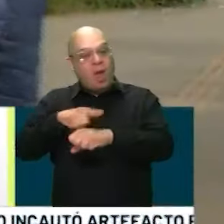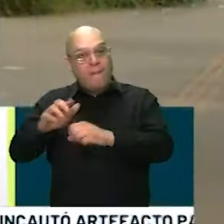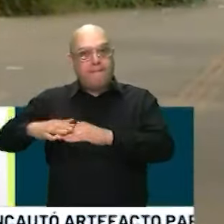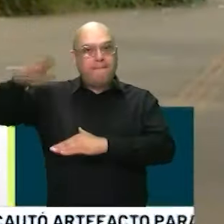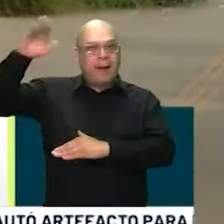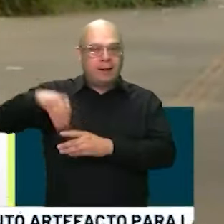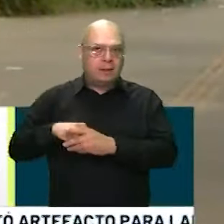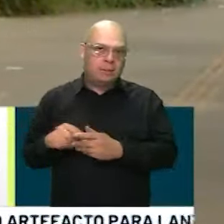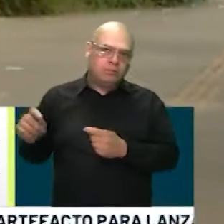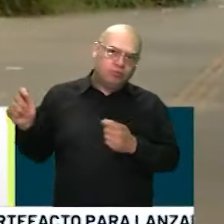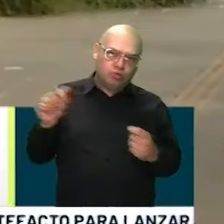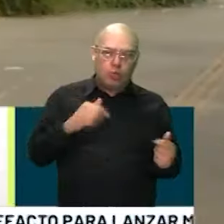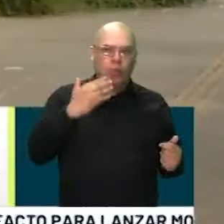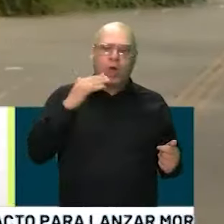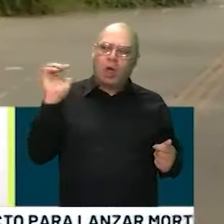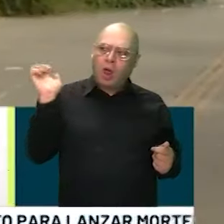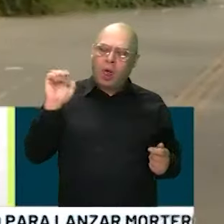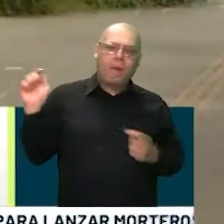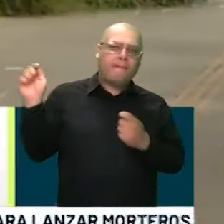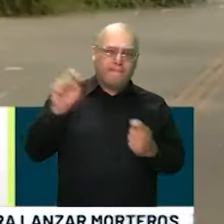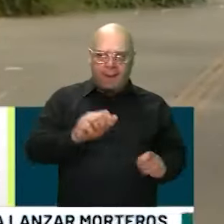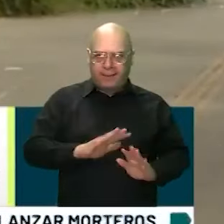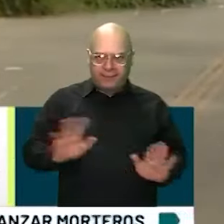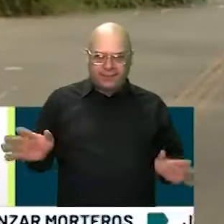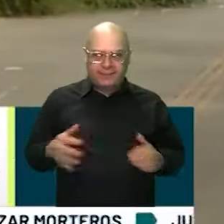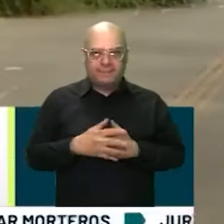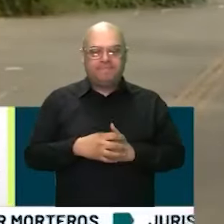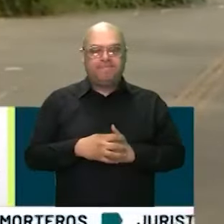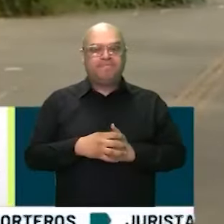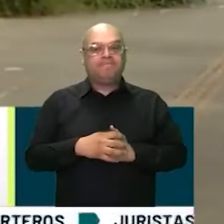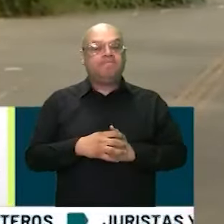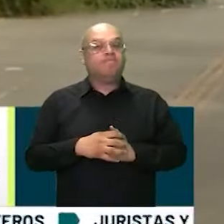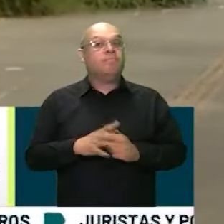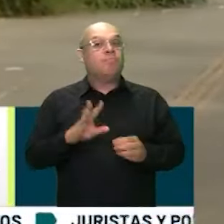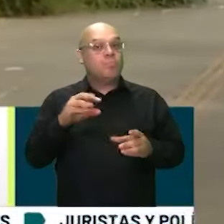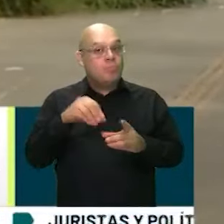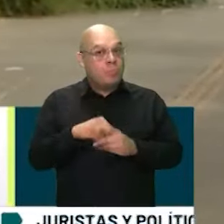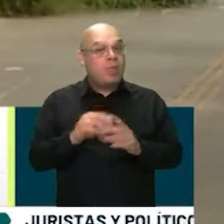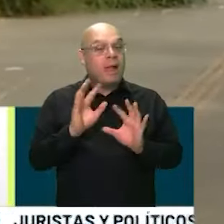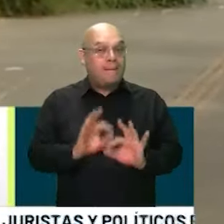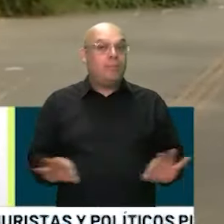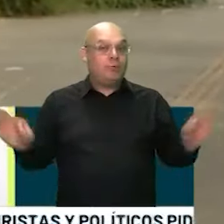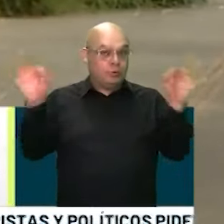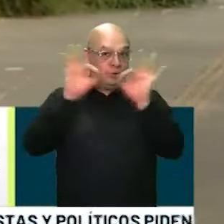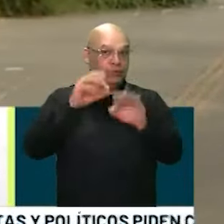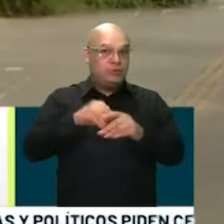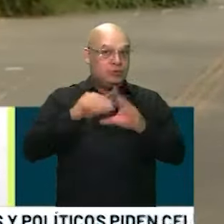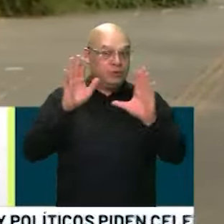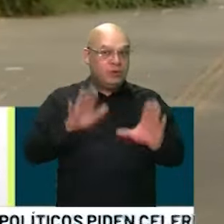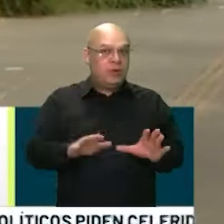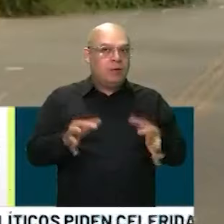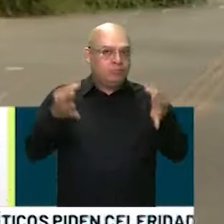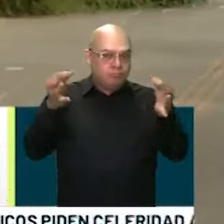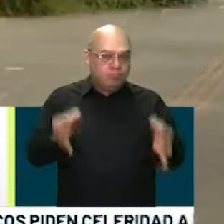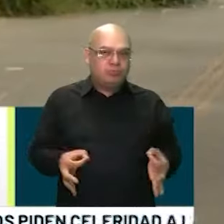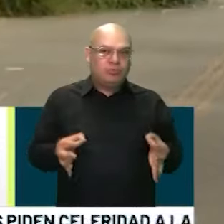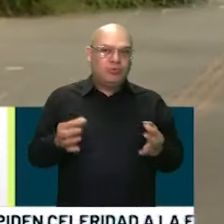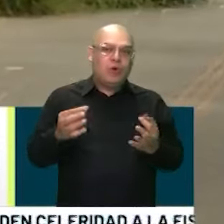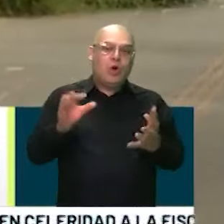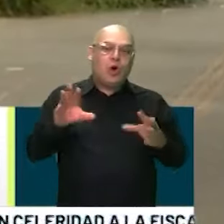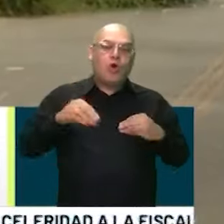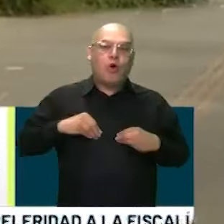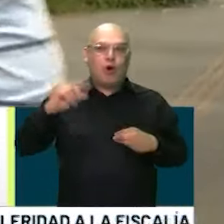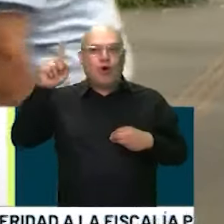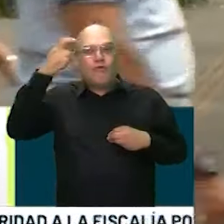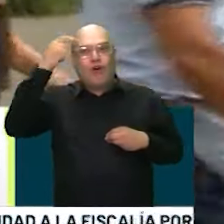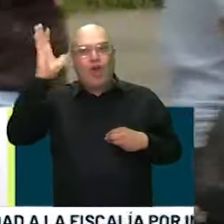desde el mes de enero lo venimos pagando. De manera que sería muy importante que la opción tarifaria la asumiera el gobierno nacional,